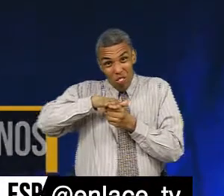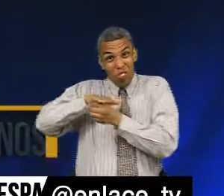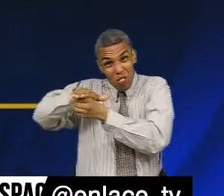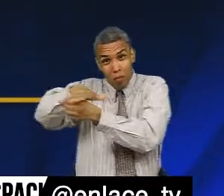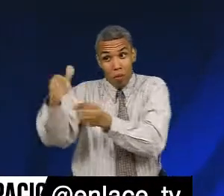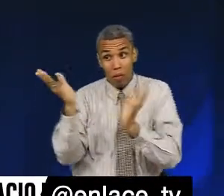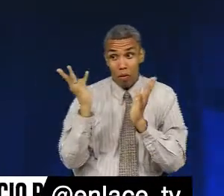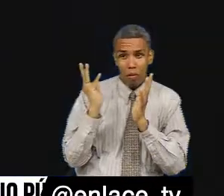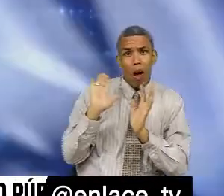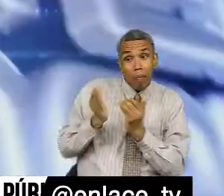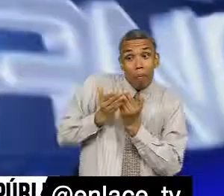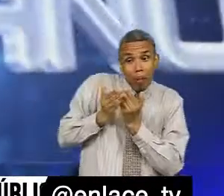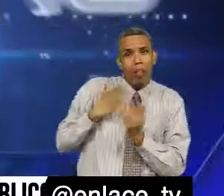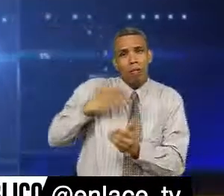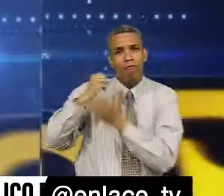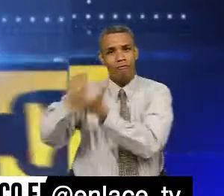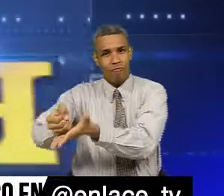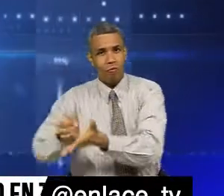presencia de estos moluscos.